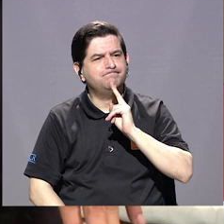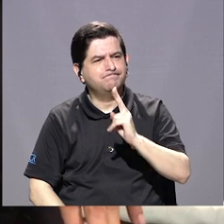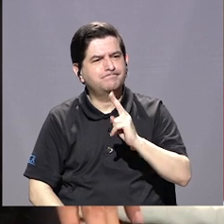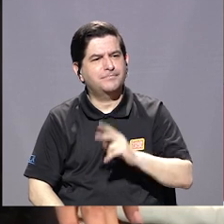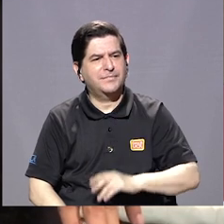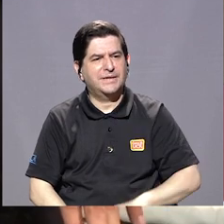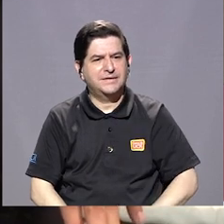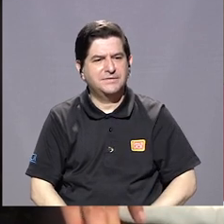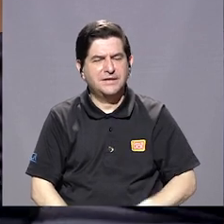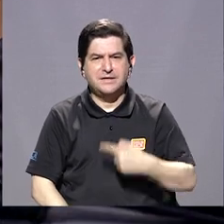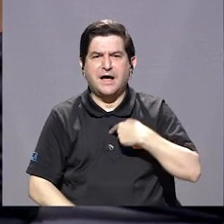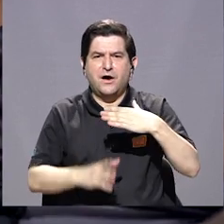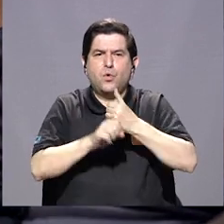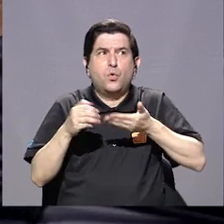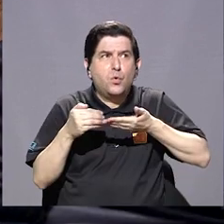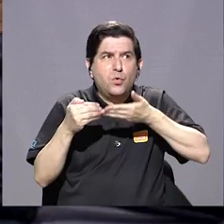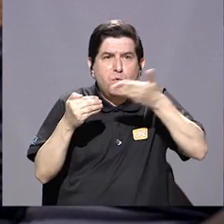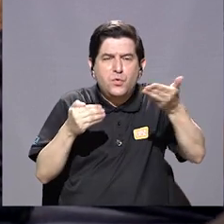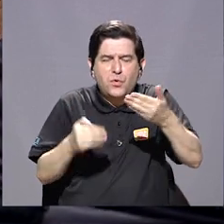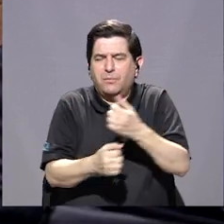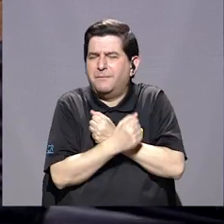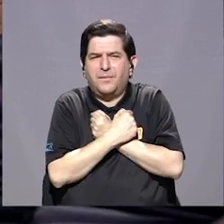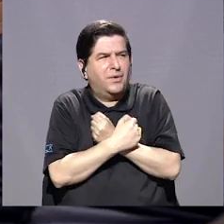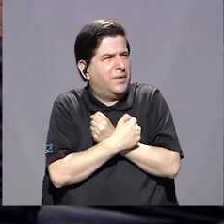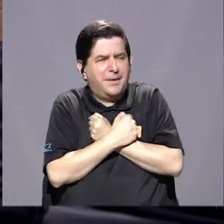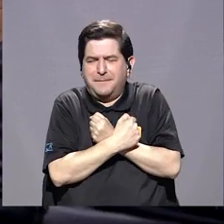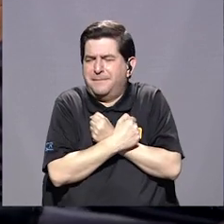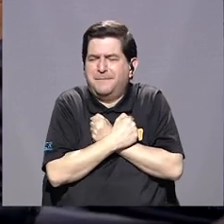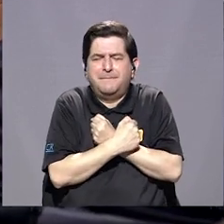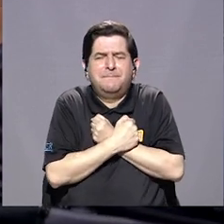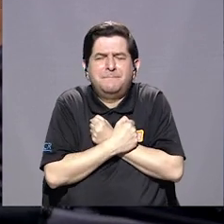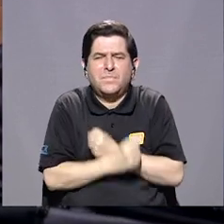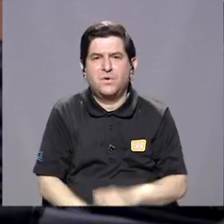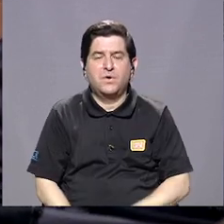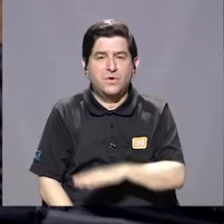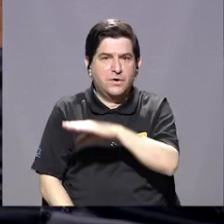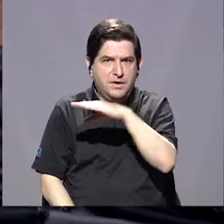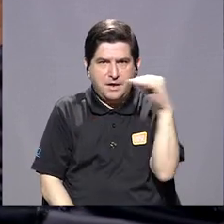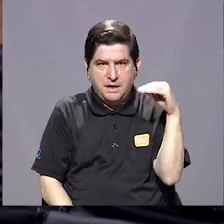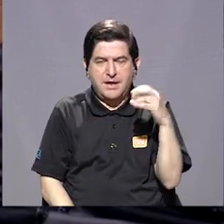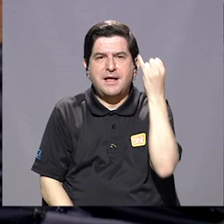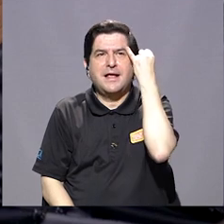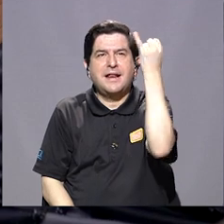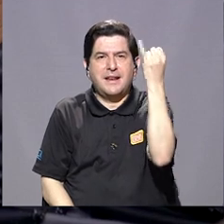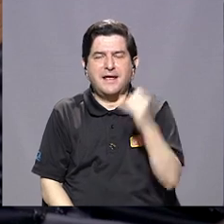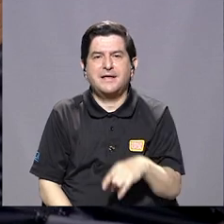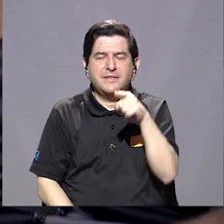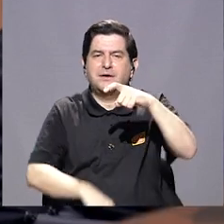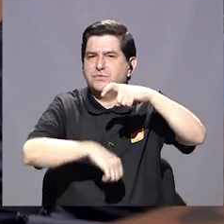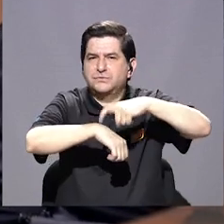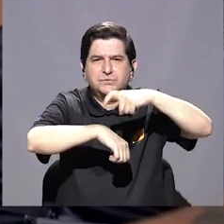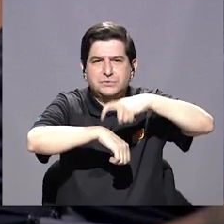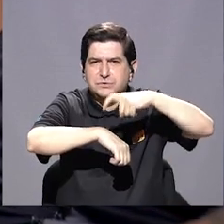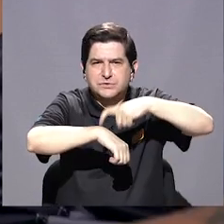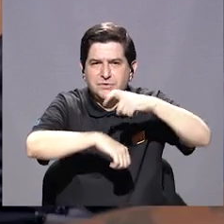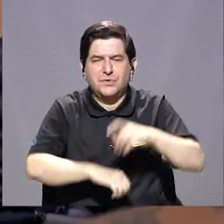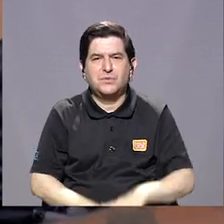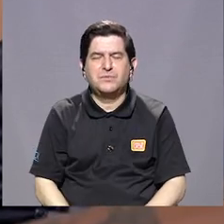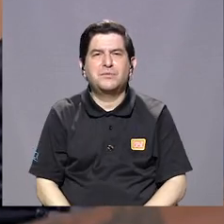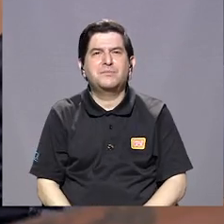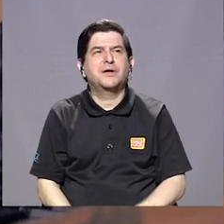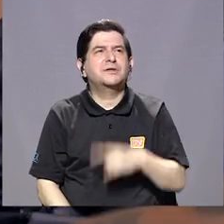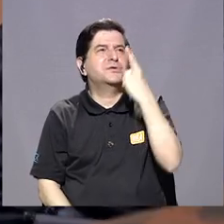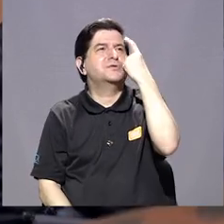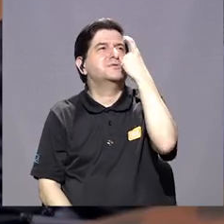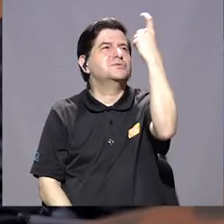realmente uno hace las cosas por puro amor y con la intención de llegar lejos en algún momento. Hay algunos que sueñan con